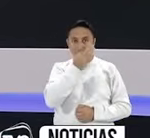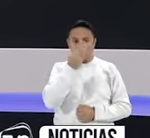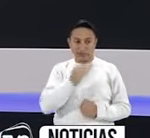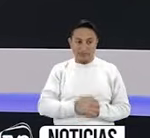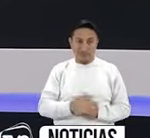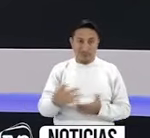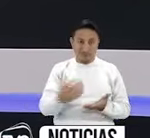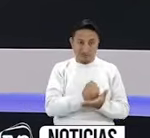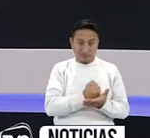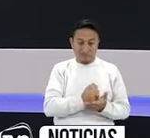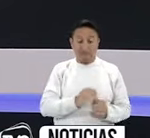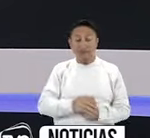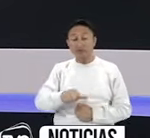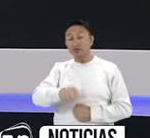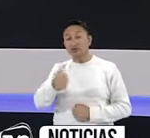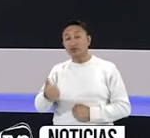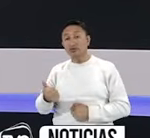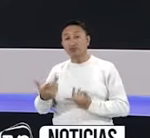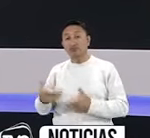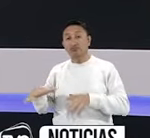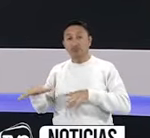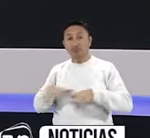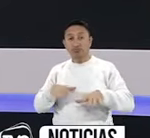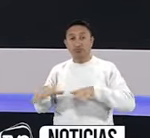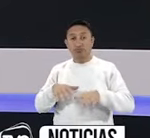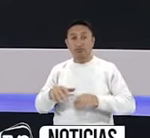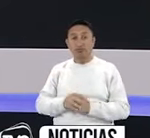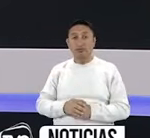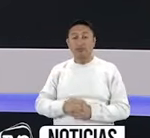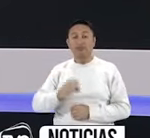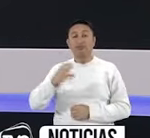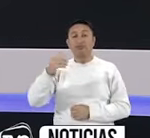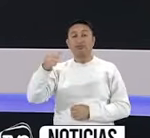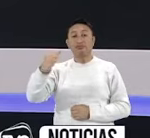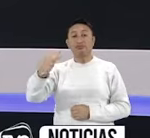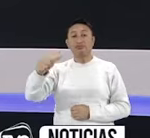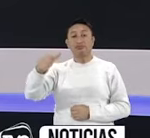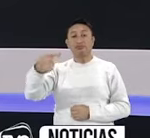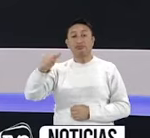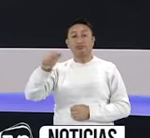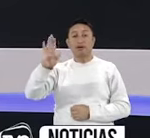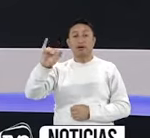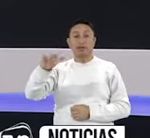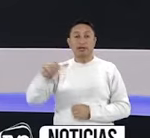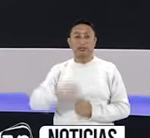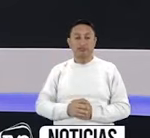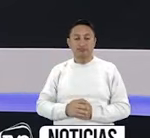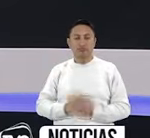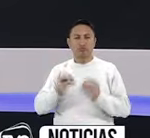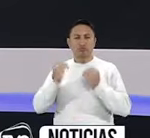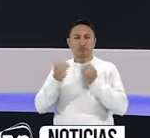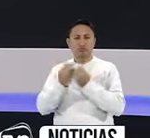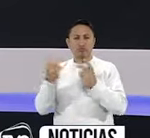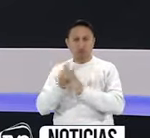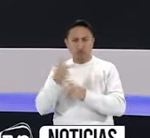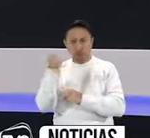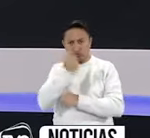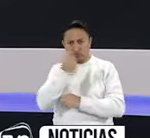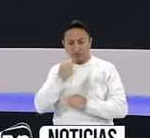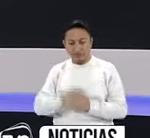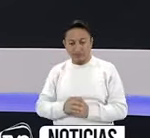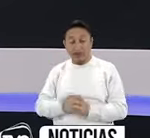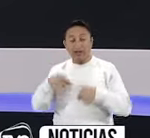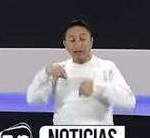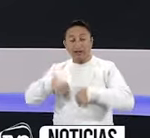con la ciudad de Gambia, África, desarticularon una organización narcodelictiva dedicada al envío de